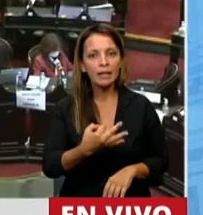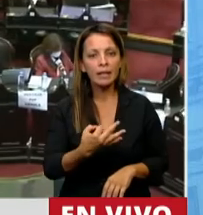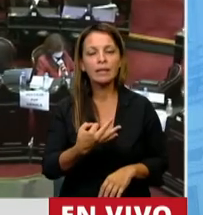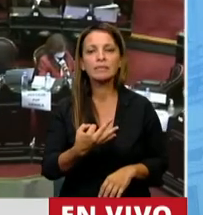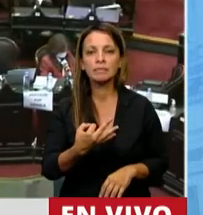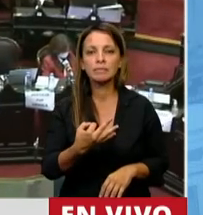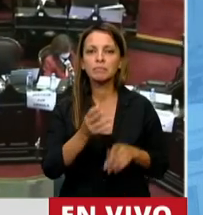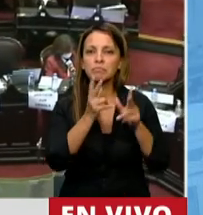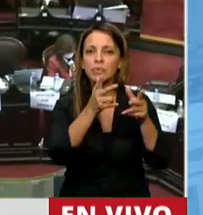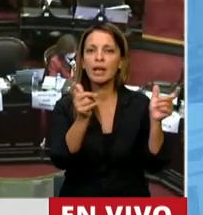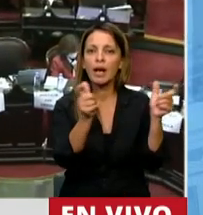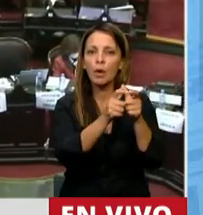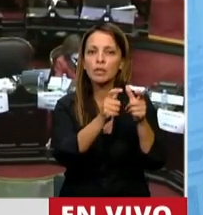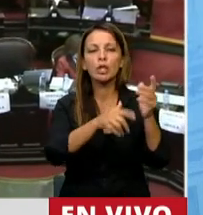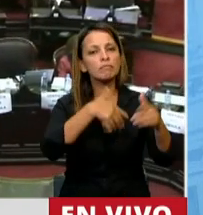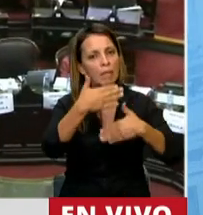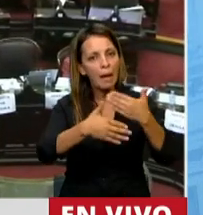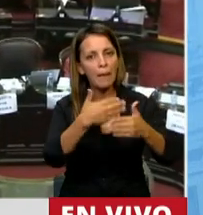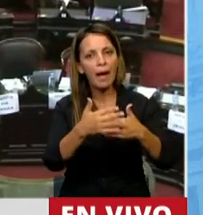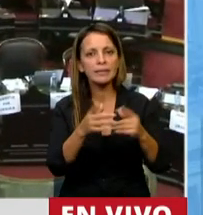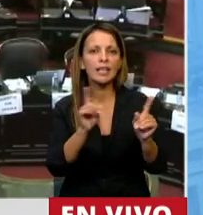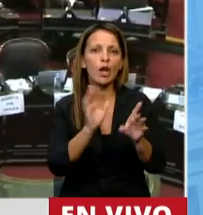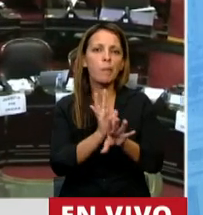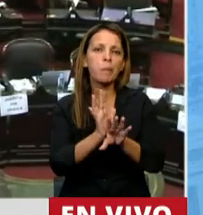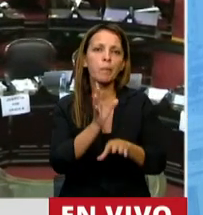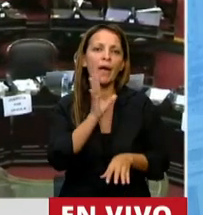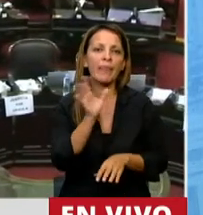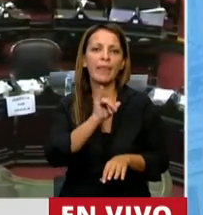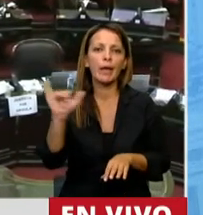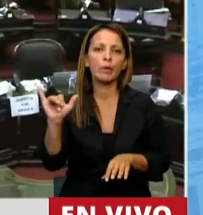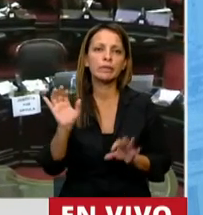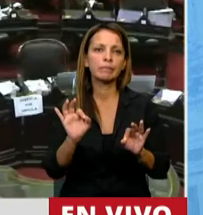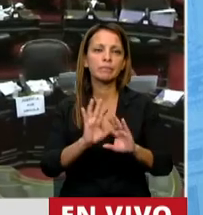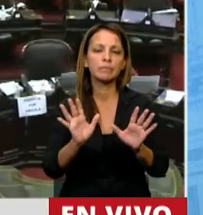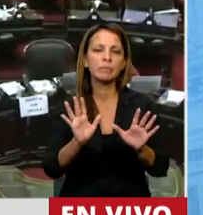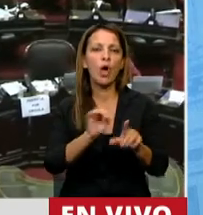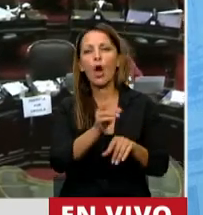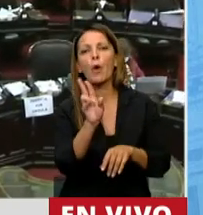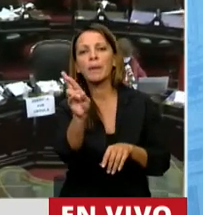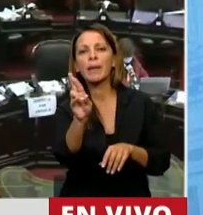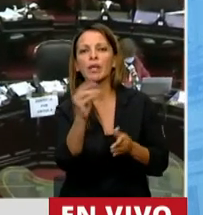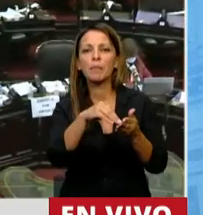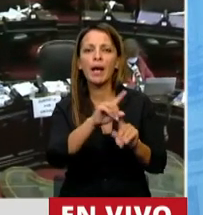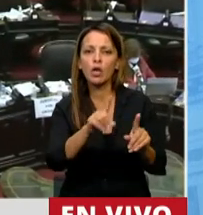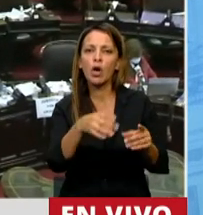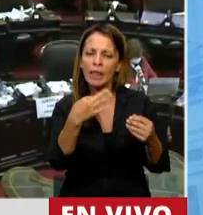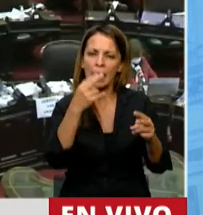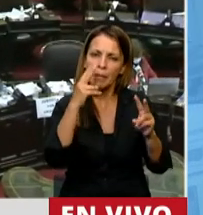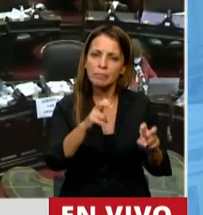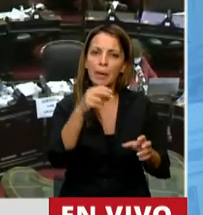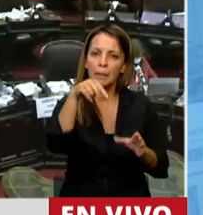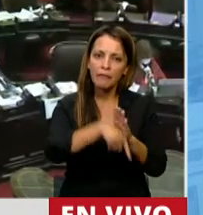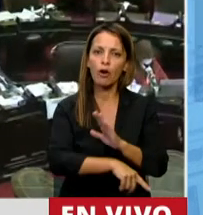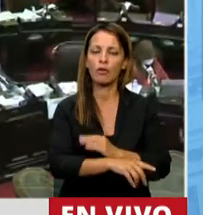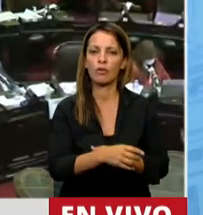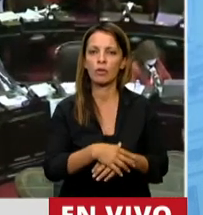y realmente que la comisión avance, que no quede como una denuncia, una cuestión de privilegio más, sino que vaya a fondo. Porque